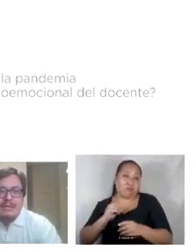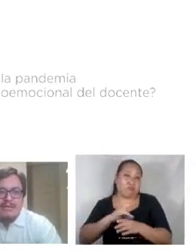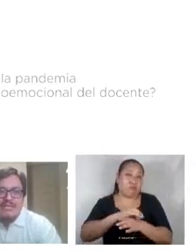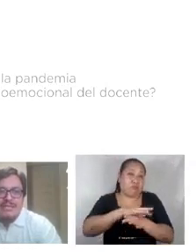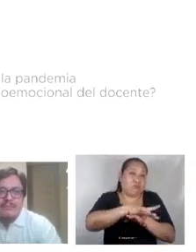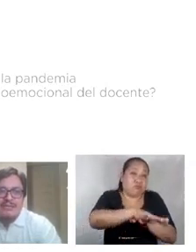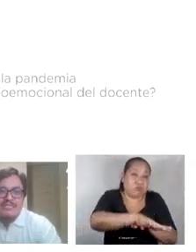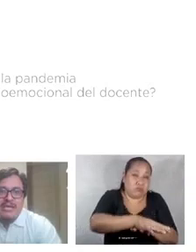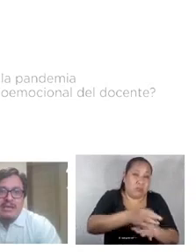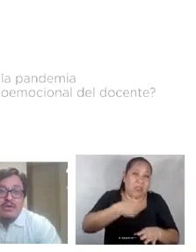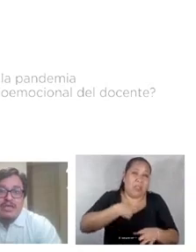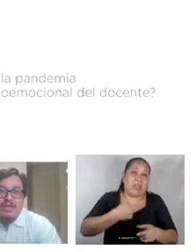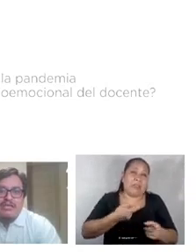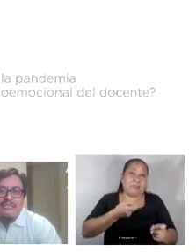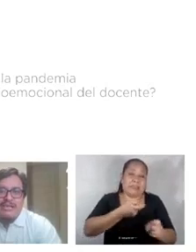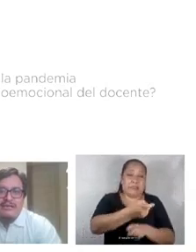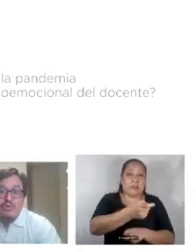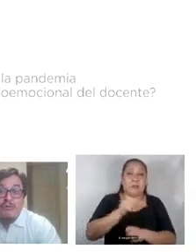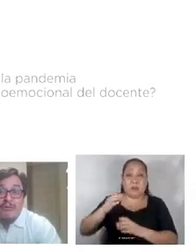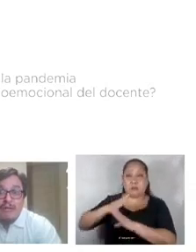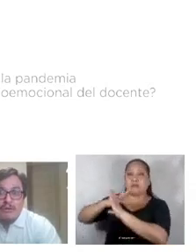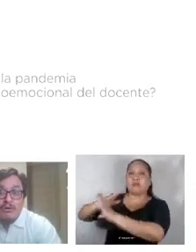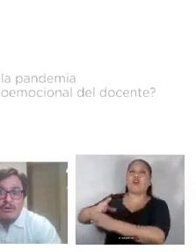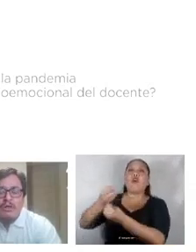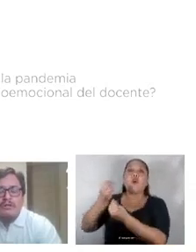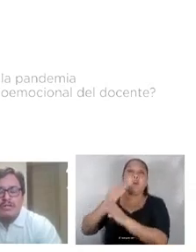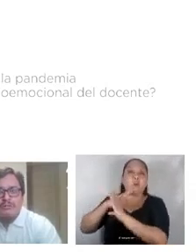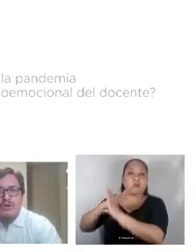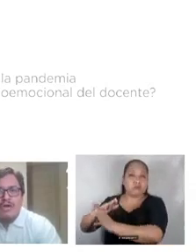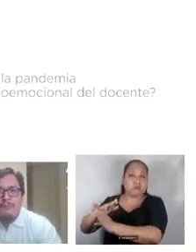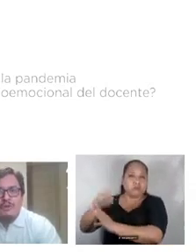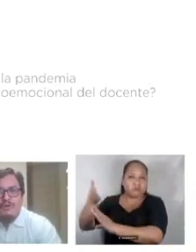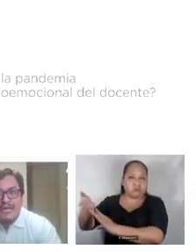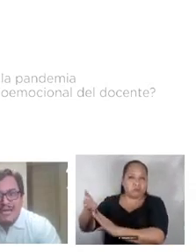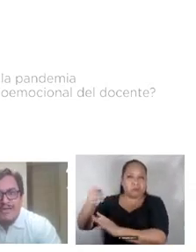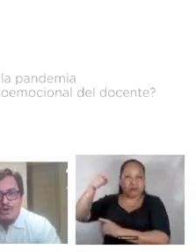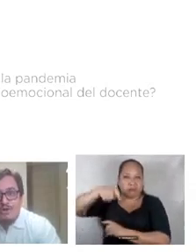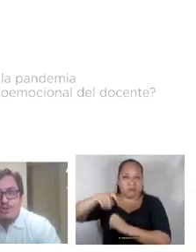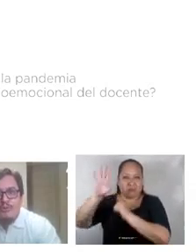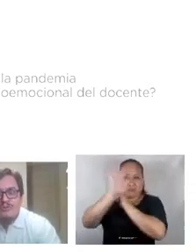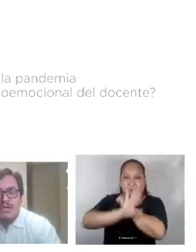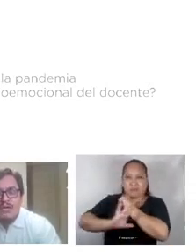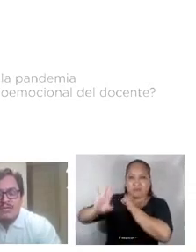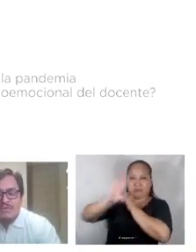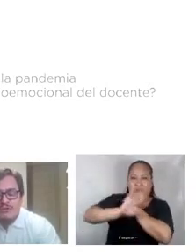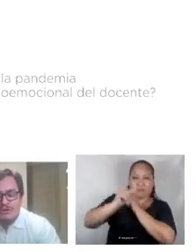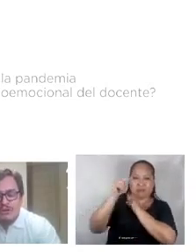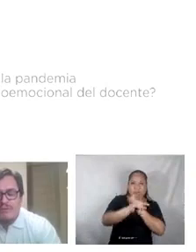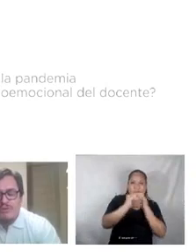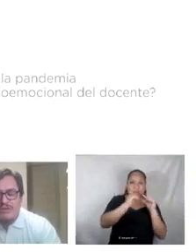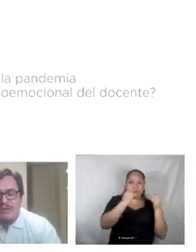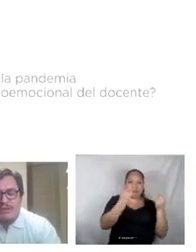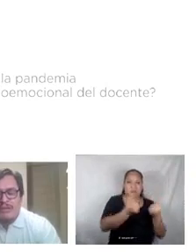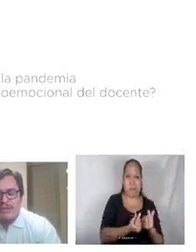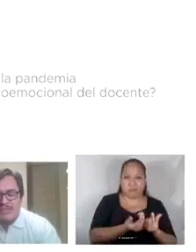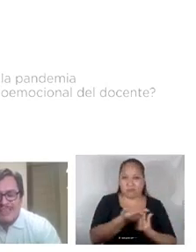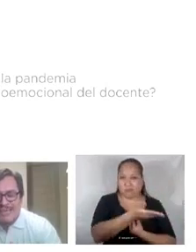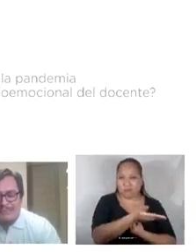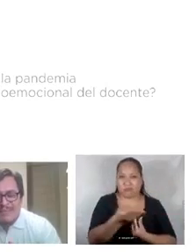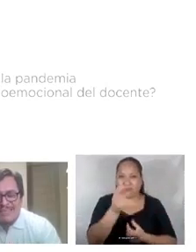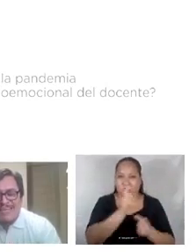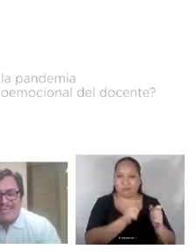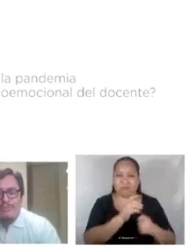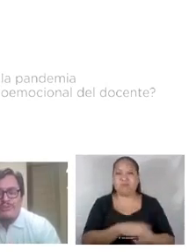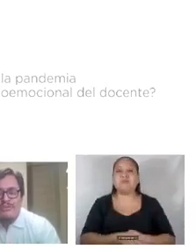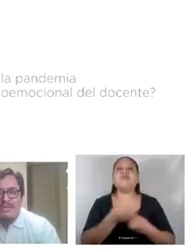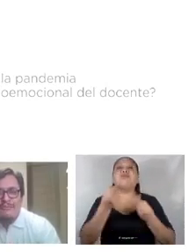agresividad, evidentemente si queremos neutralizar su efecto, tenemos que proteger esos grupos y eso es lo que vamos a ver de